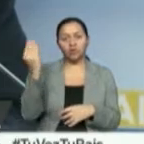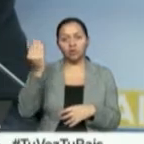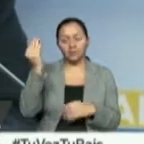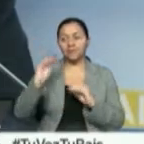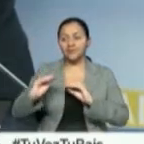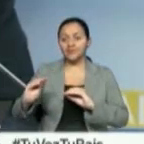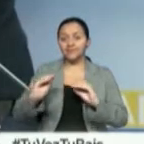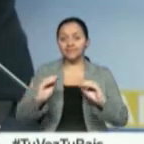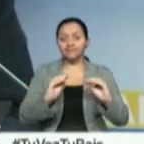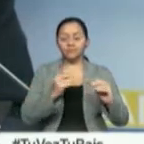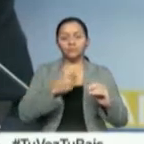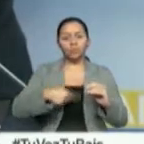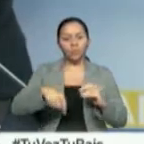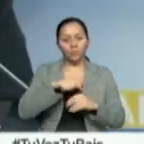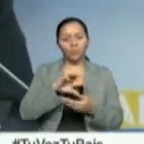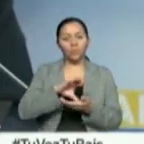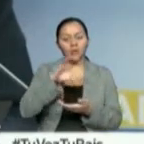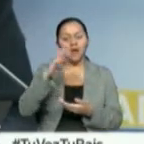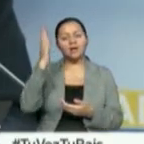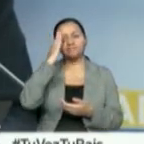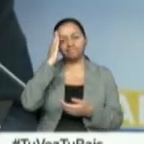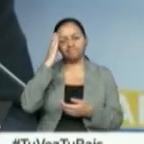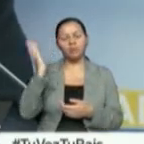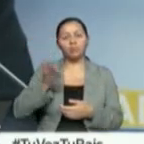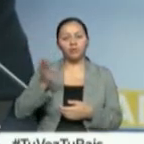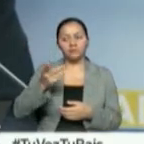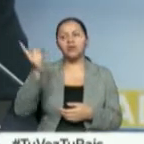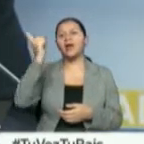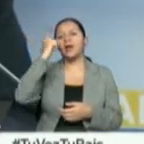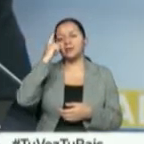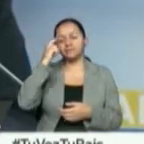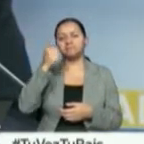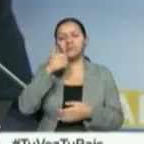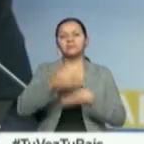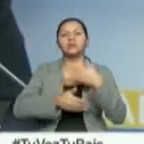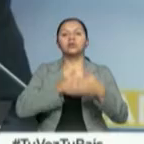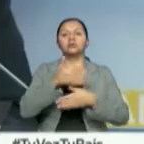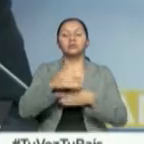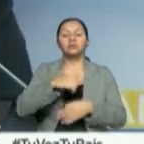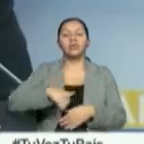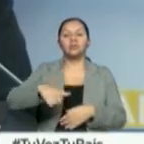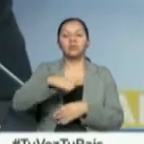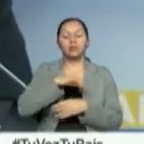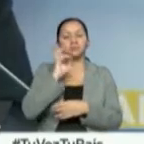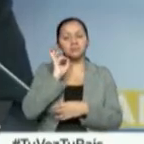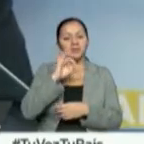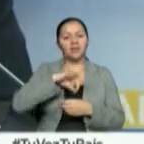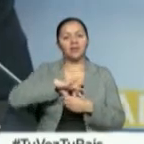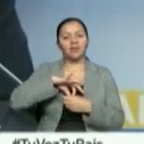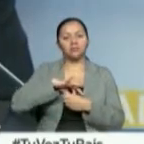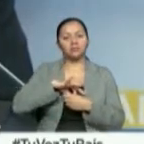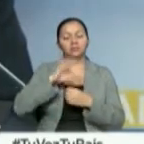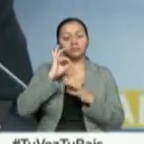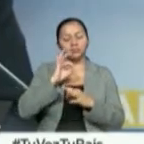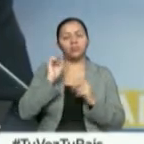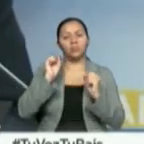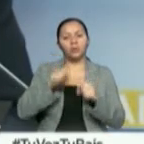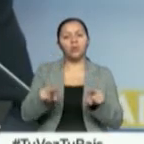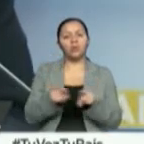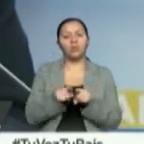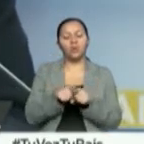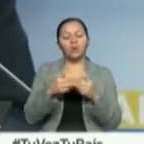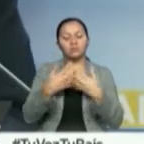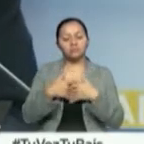las instituciones educativas nuestros docentes se involucren de manera muy activa en el proceso de la democracia en el proceso de las elecciones y que mejor que siendo